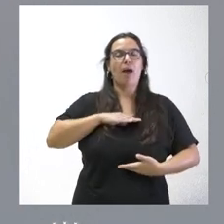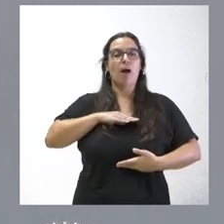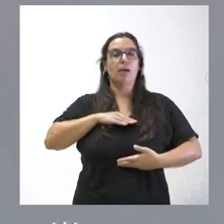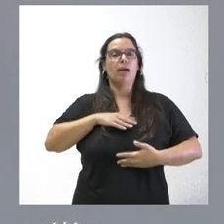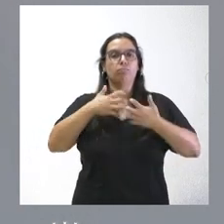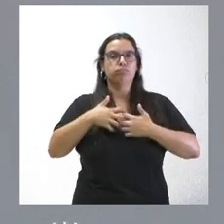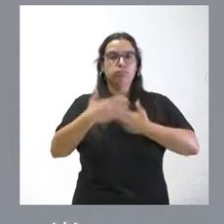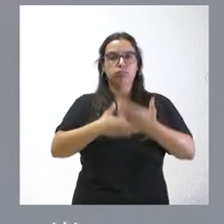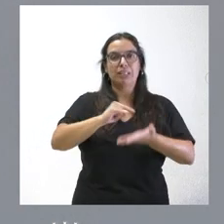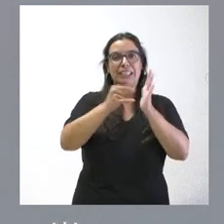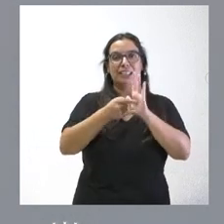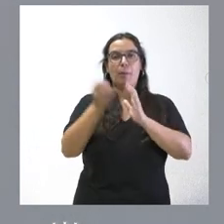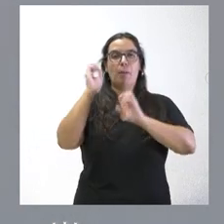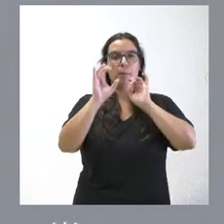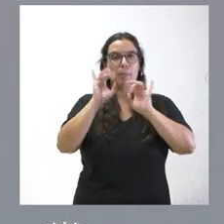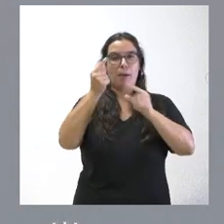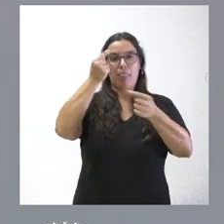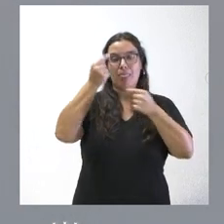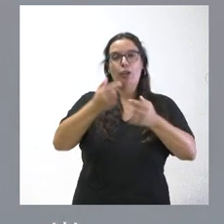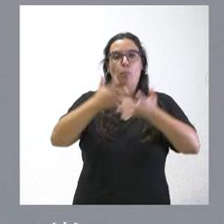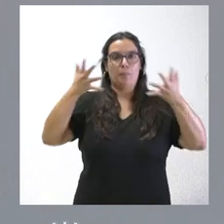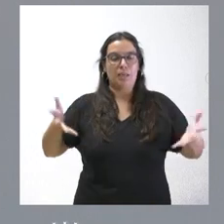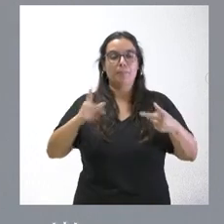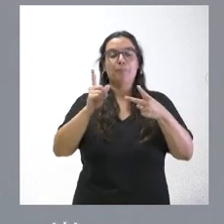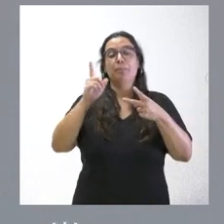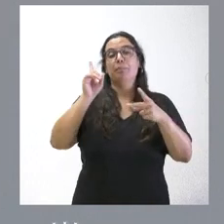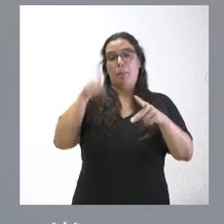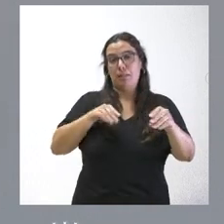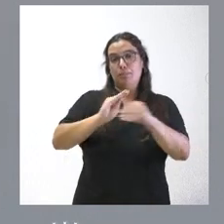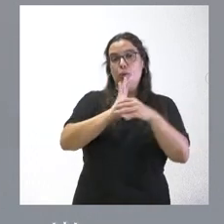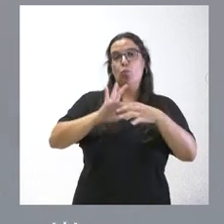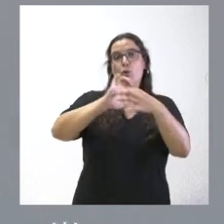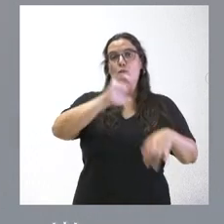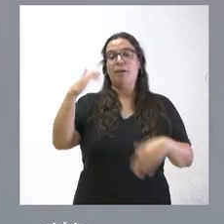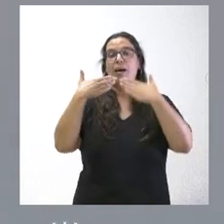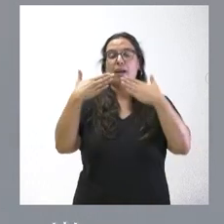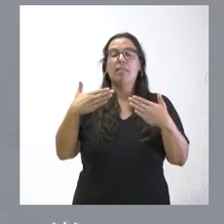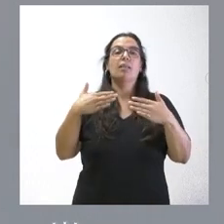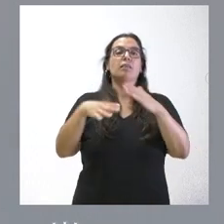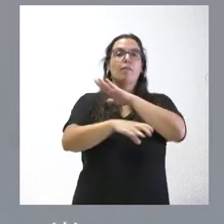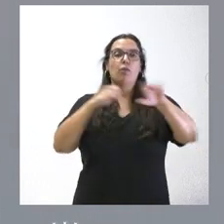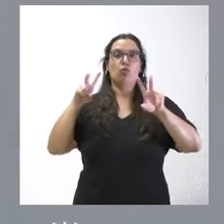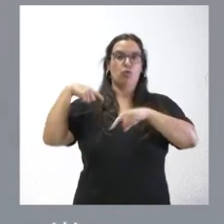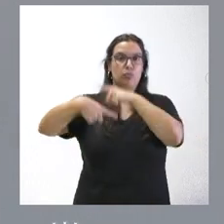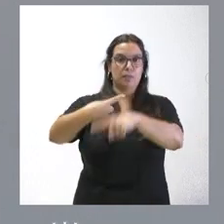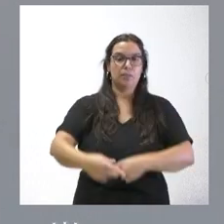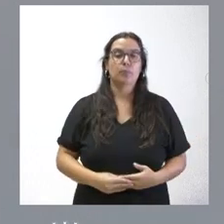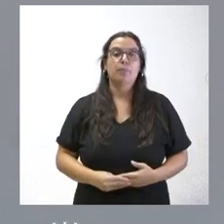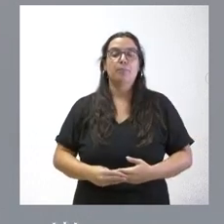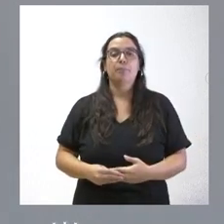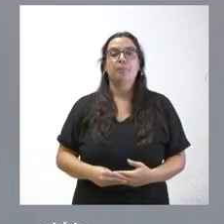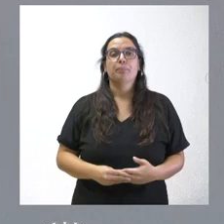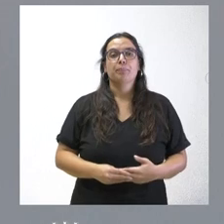del sistema de almacenamiento de datos también financiado por europea con fondos next generation se